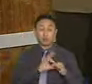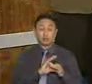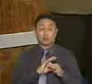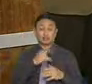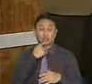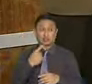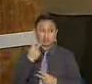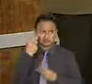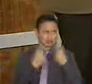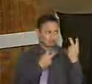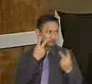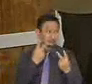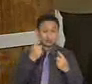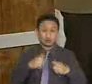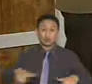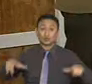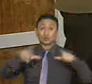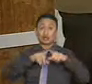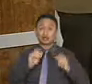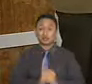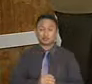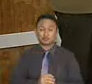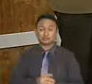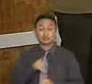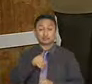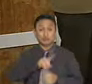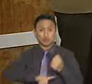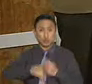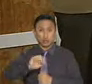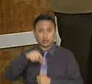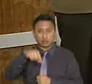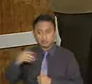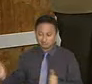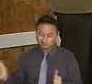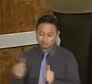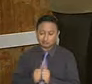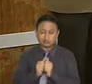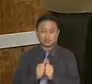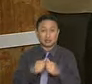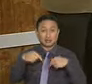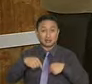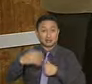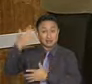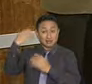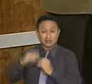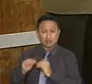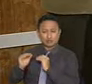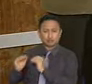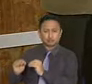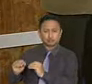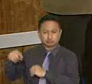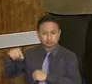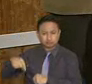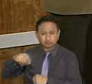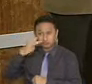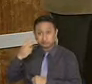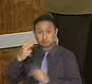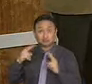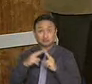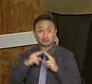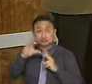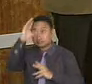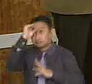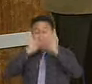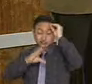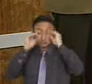recorrer Estos espacios maravillosos con sus hijos sobre todo porque hay que ir heredando la historia para que ellos reconozcan para que la